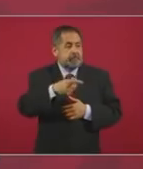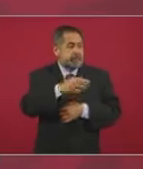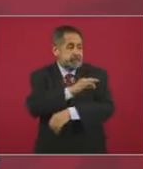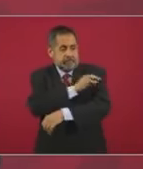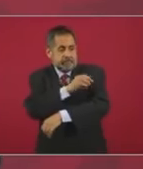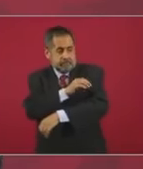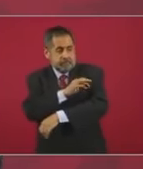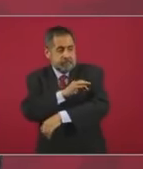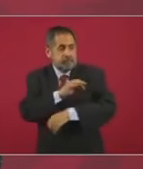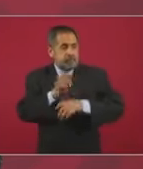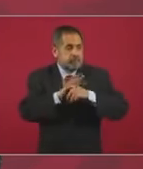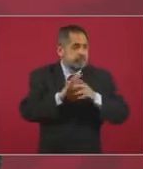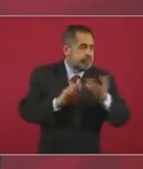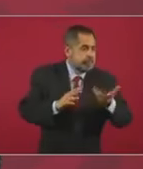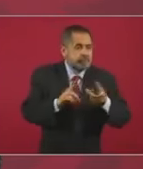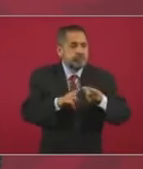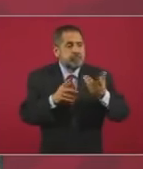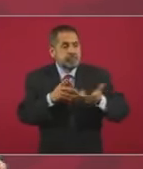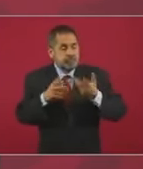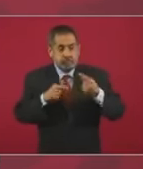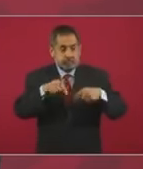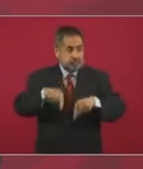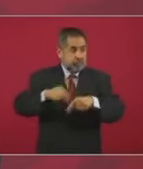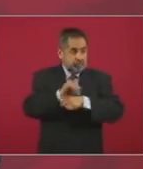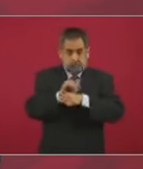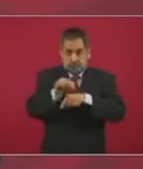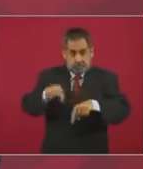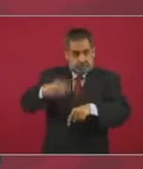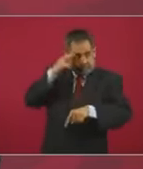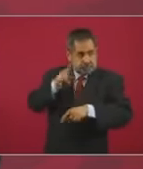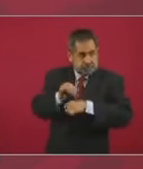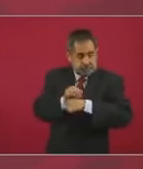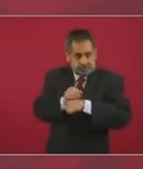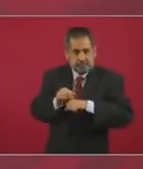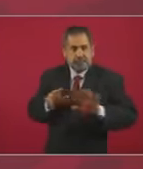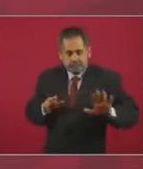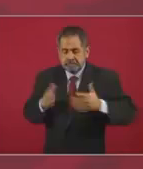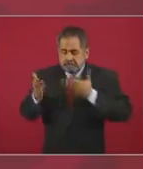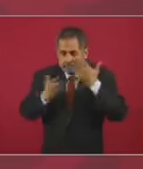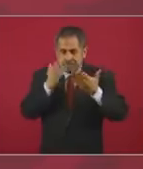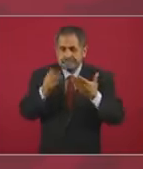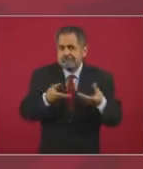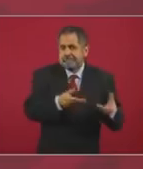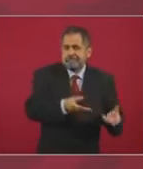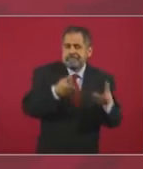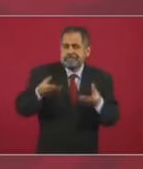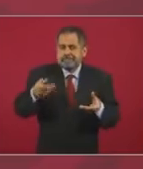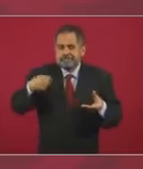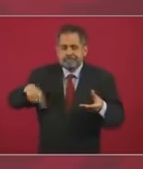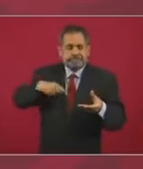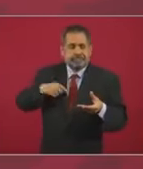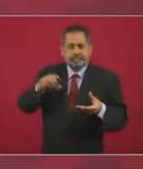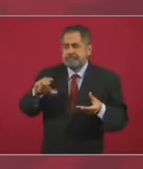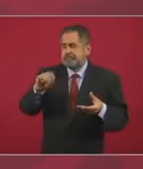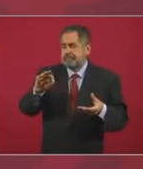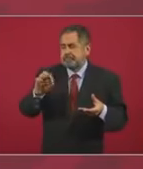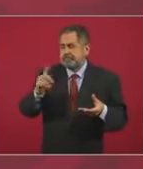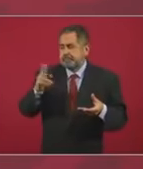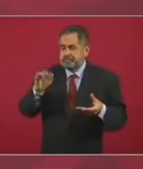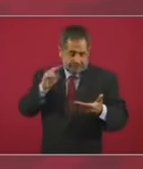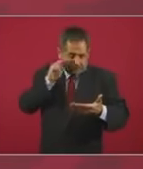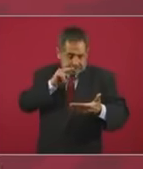contra COVID y que hayan decidido hacer investigación clínica en México, presentan sus expedientes ante la COFEPRIS